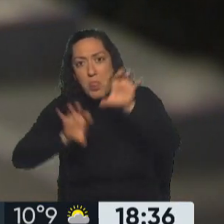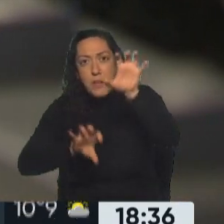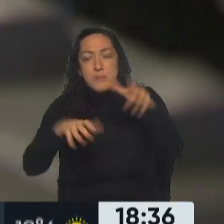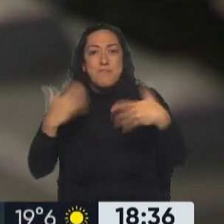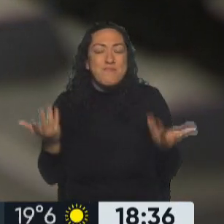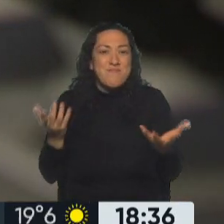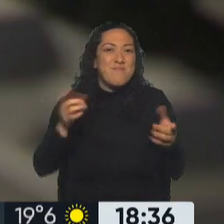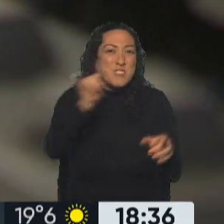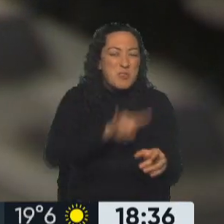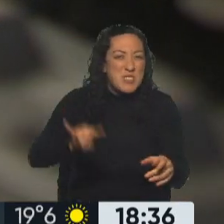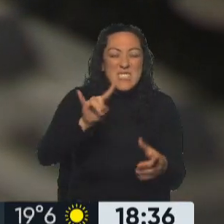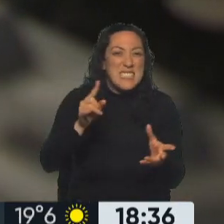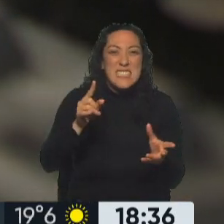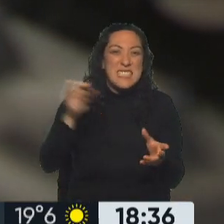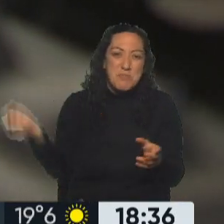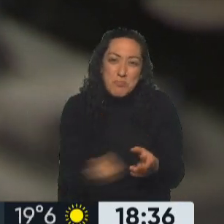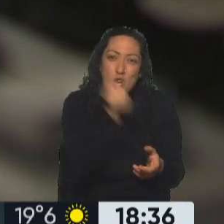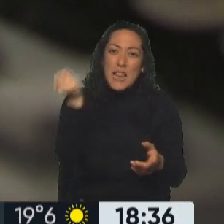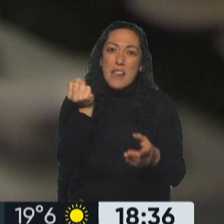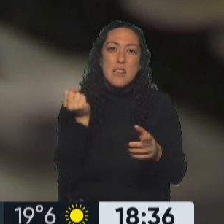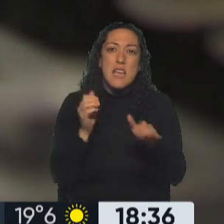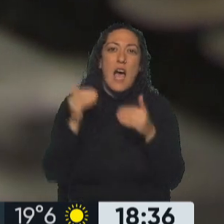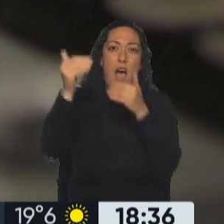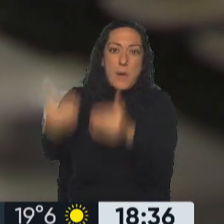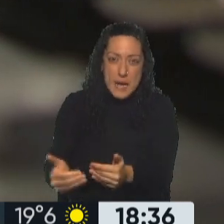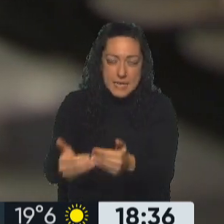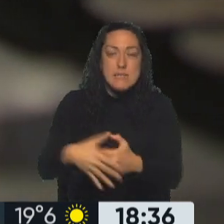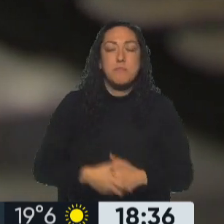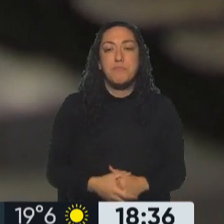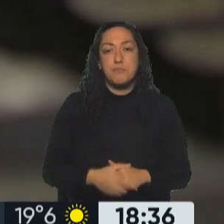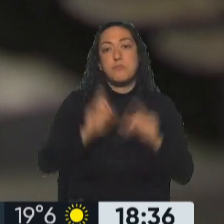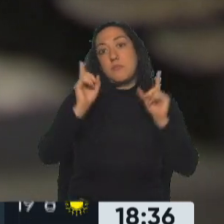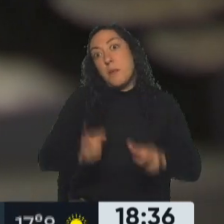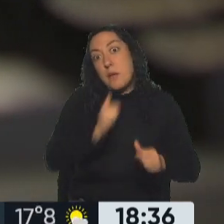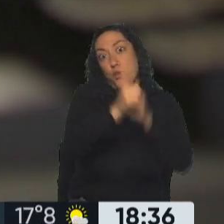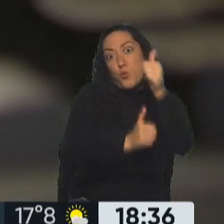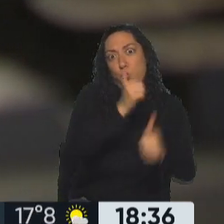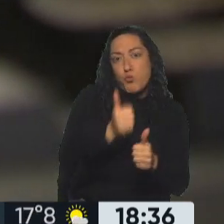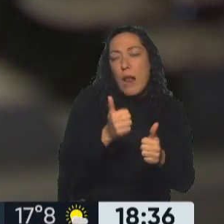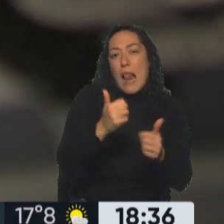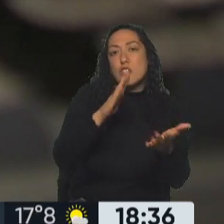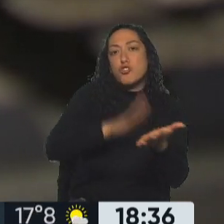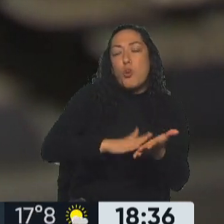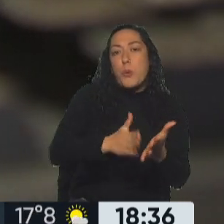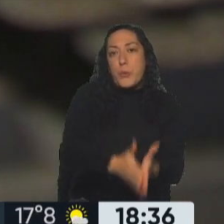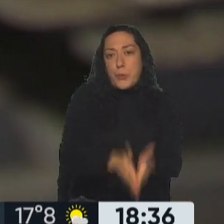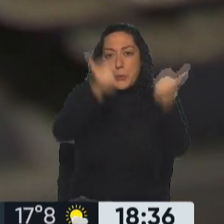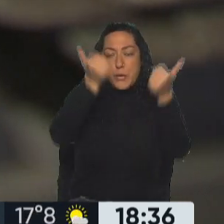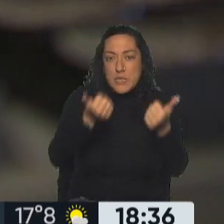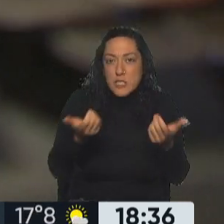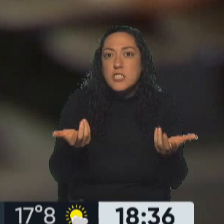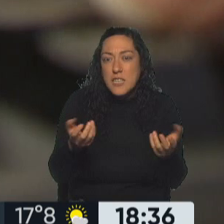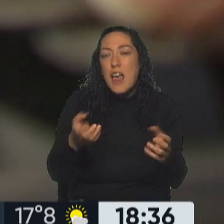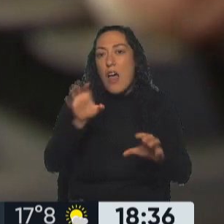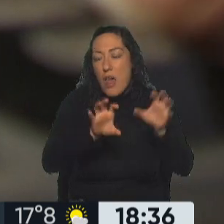esto es muy importante. Y no le digo en los temas industriales, la 5G, en lo que es la rapidez, la baja latencia, o